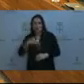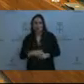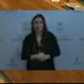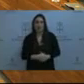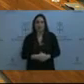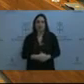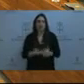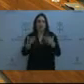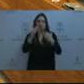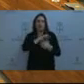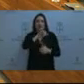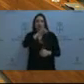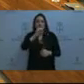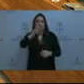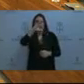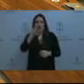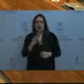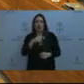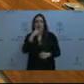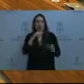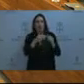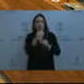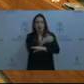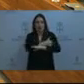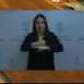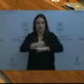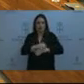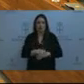Gracias, señor Zapico. Tiene la palabra el Grupo Ciudadanos.